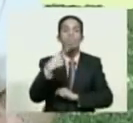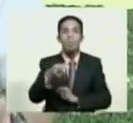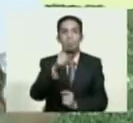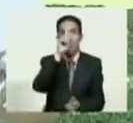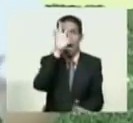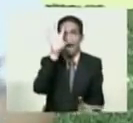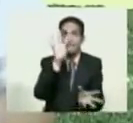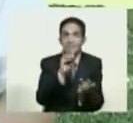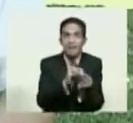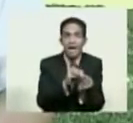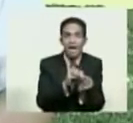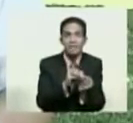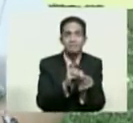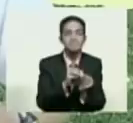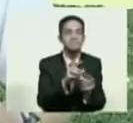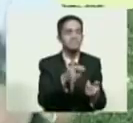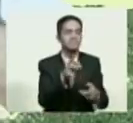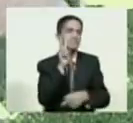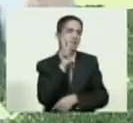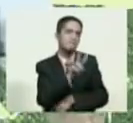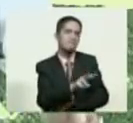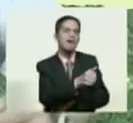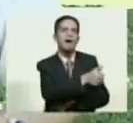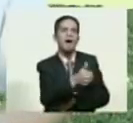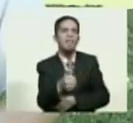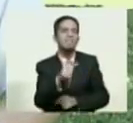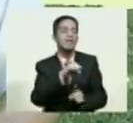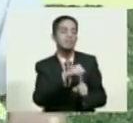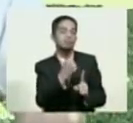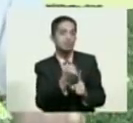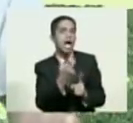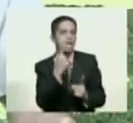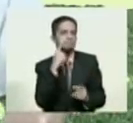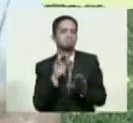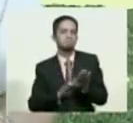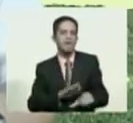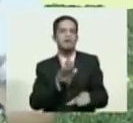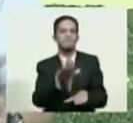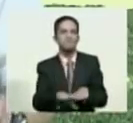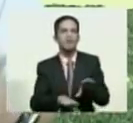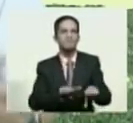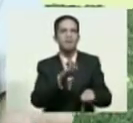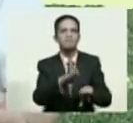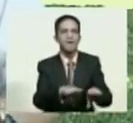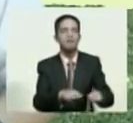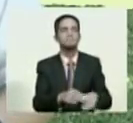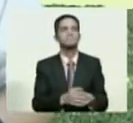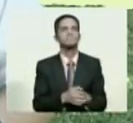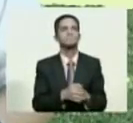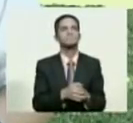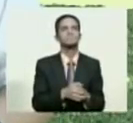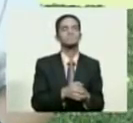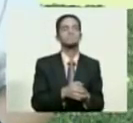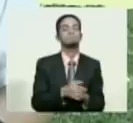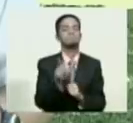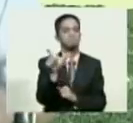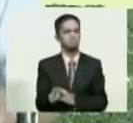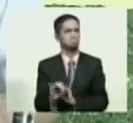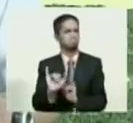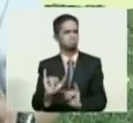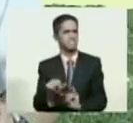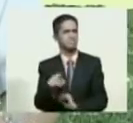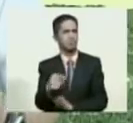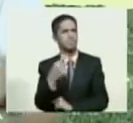de revisar cada una de estas situaciones, dar otros pasos hacia adelante, que los llevarán definitivamente, decía el mismo Saúl